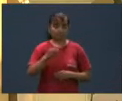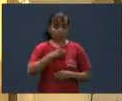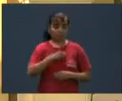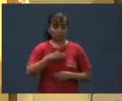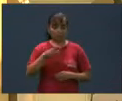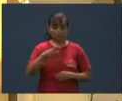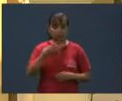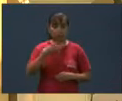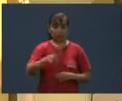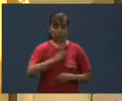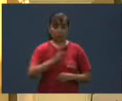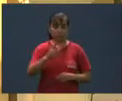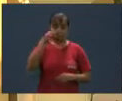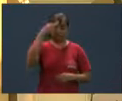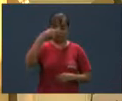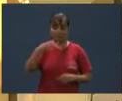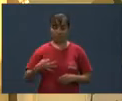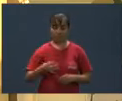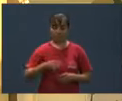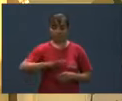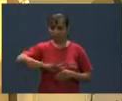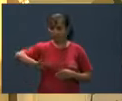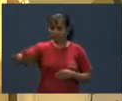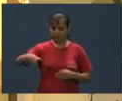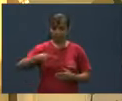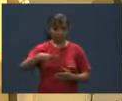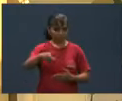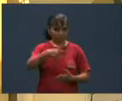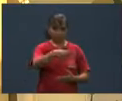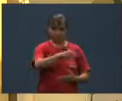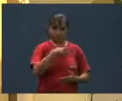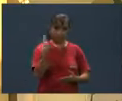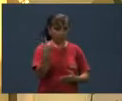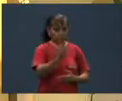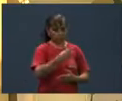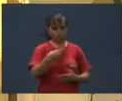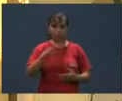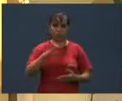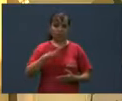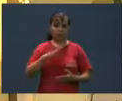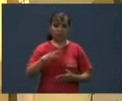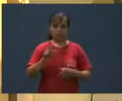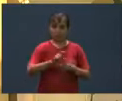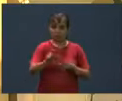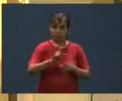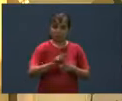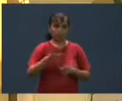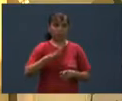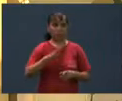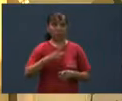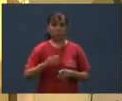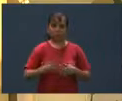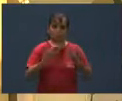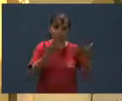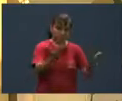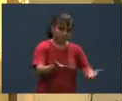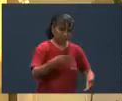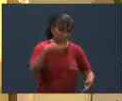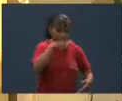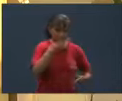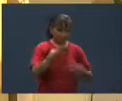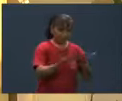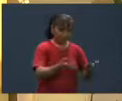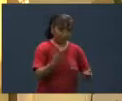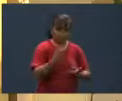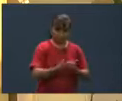perfecto, ve a vender todo lo que tienes, dales el dinero a los pobres y tendrás un tesoro